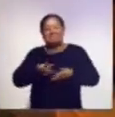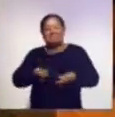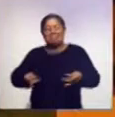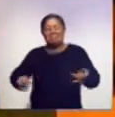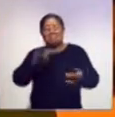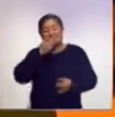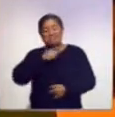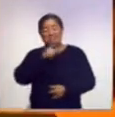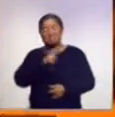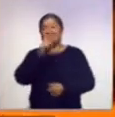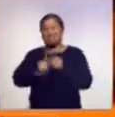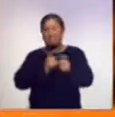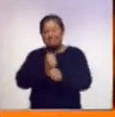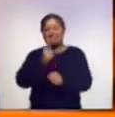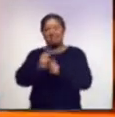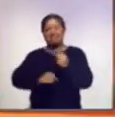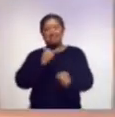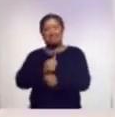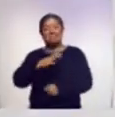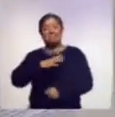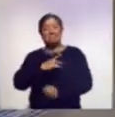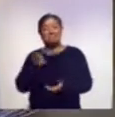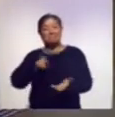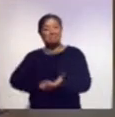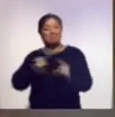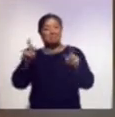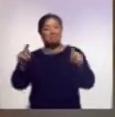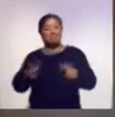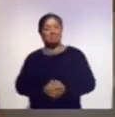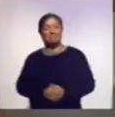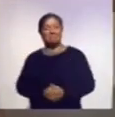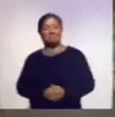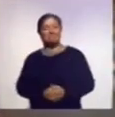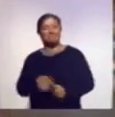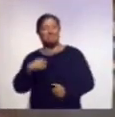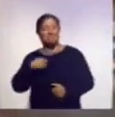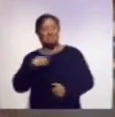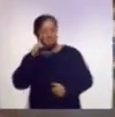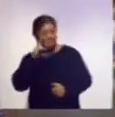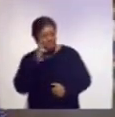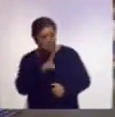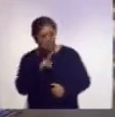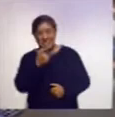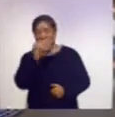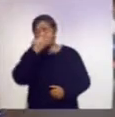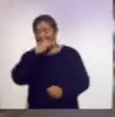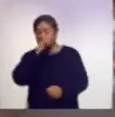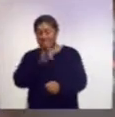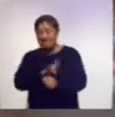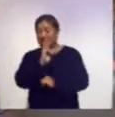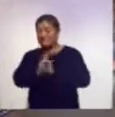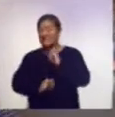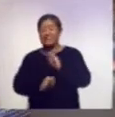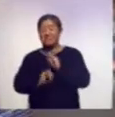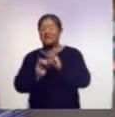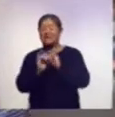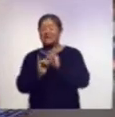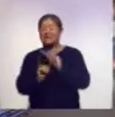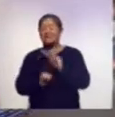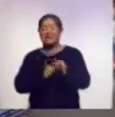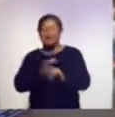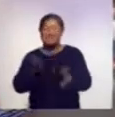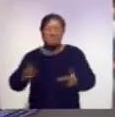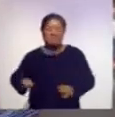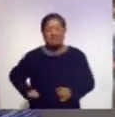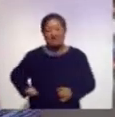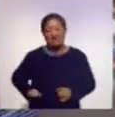que año con año se realiza en Tlaxcala. Me parece un festival muy importante a nivel nacional